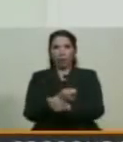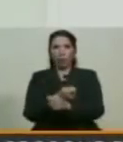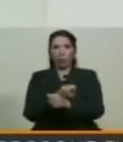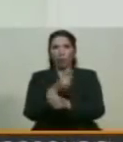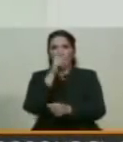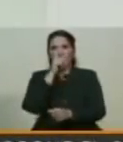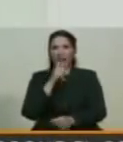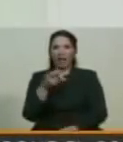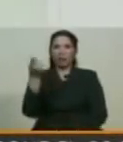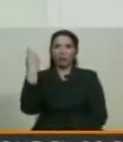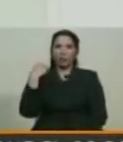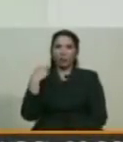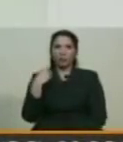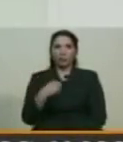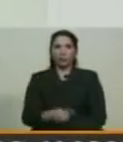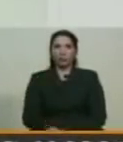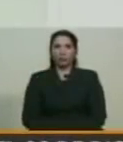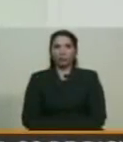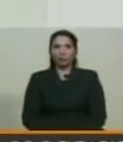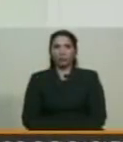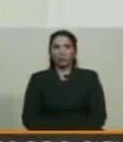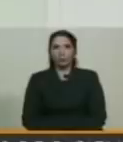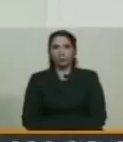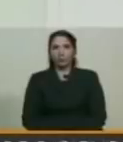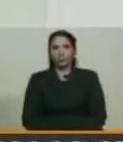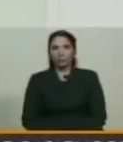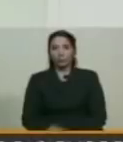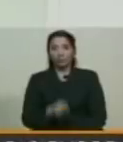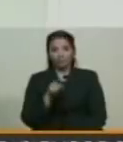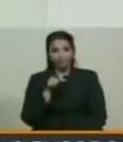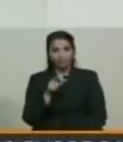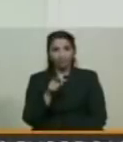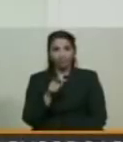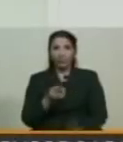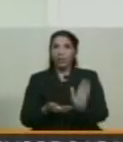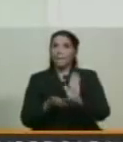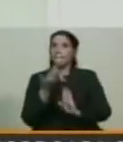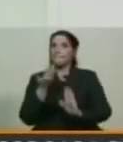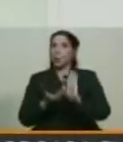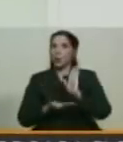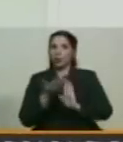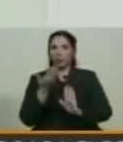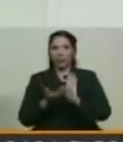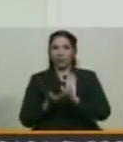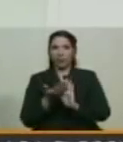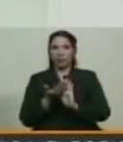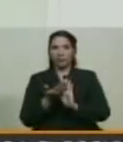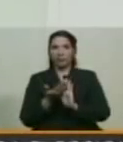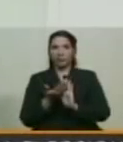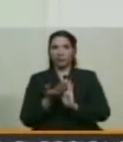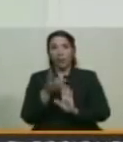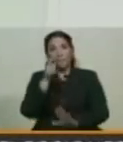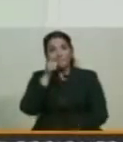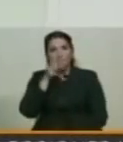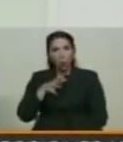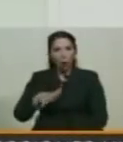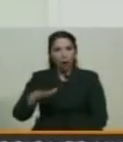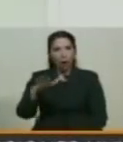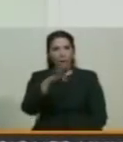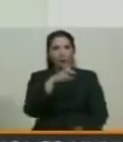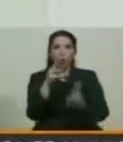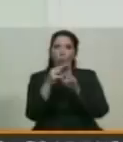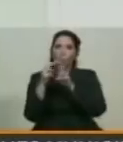para esta misma fecha el año pasado. Así pues que esto es muy importante para que el pueblo conozca